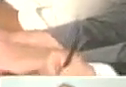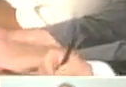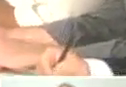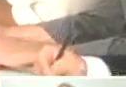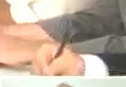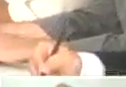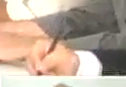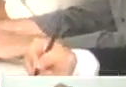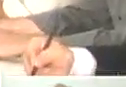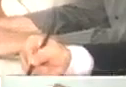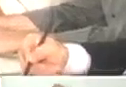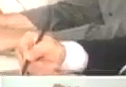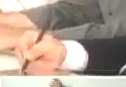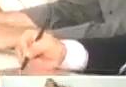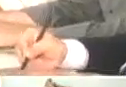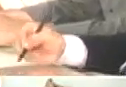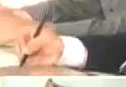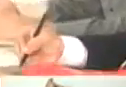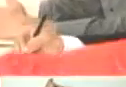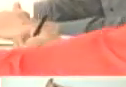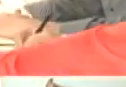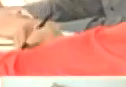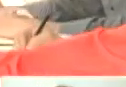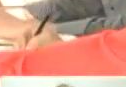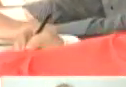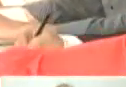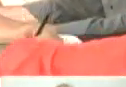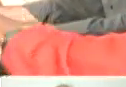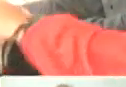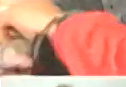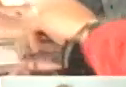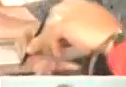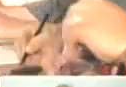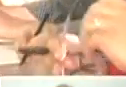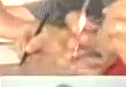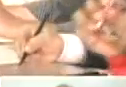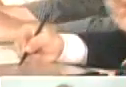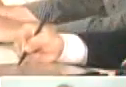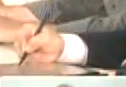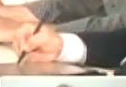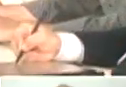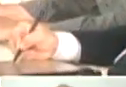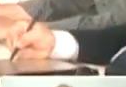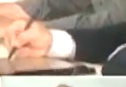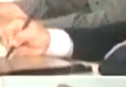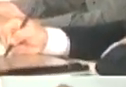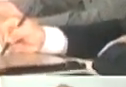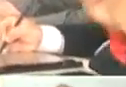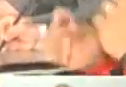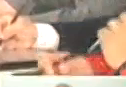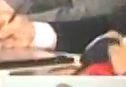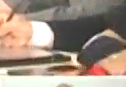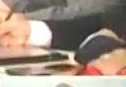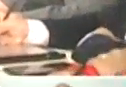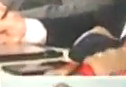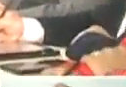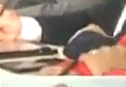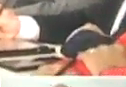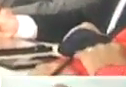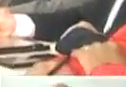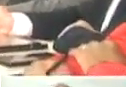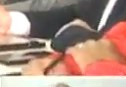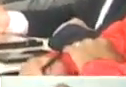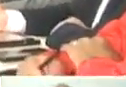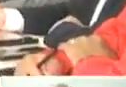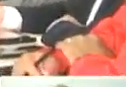diosdado cabello rondón vicepresidente de electoral comunicación compañeros Jorge Rodríguez